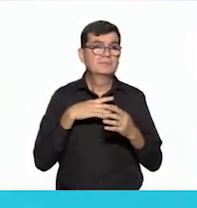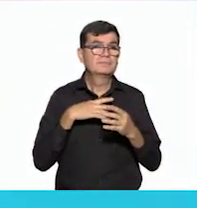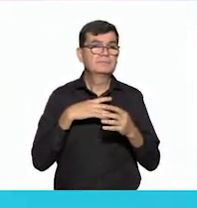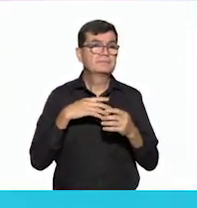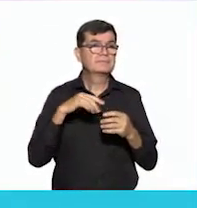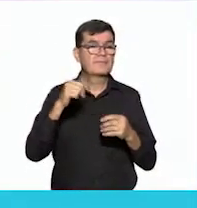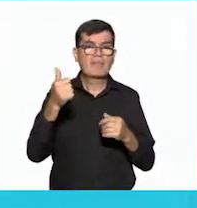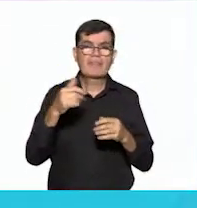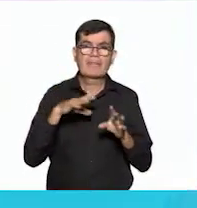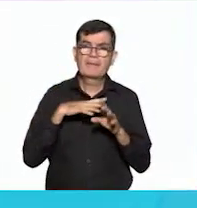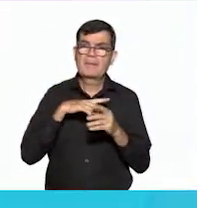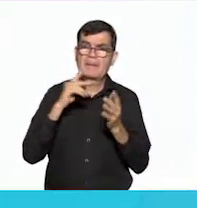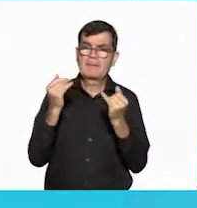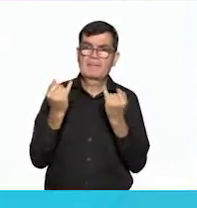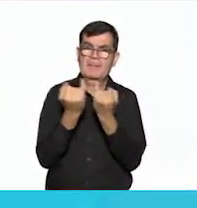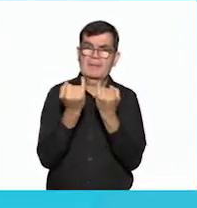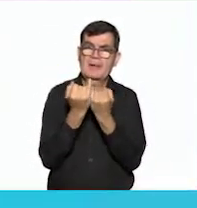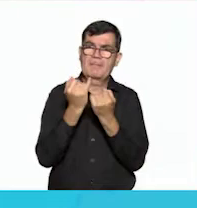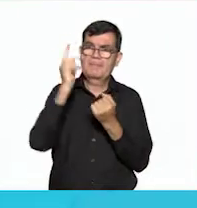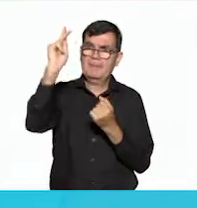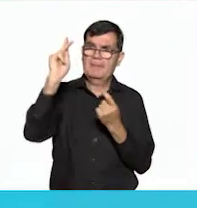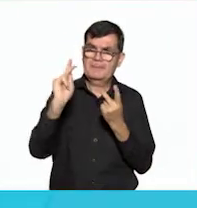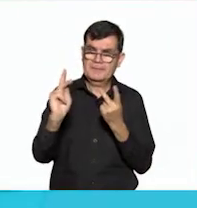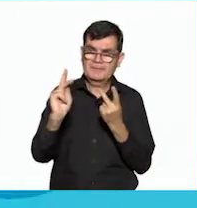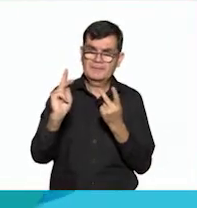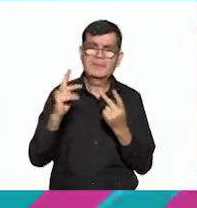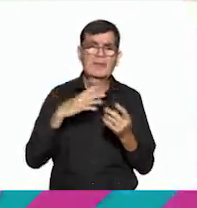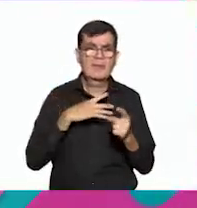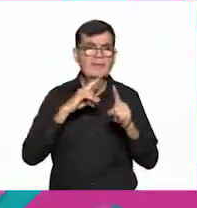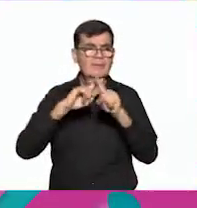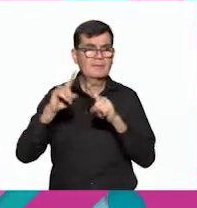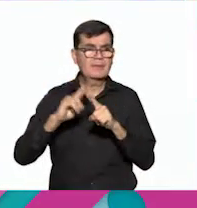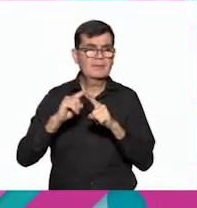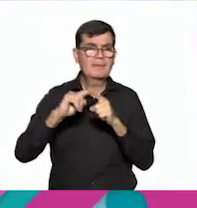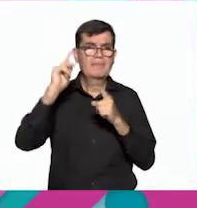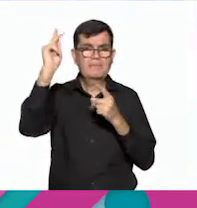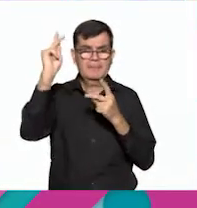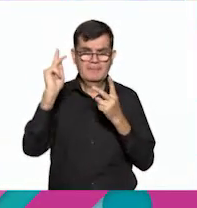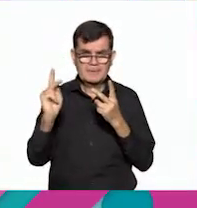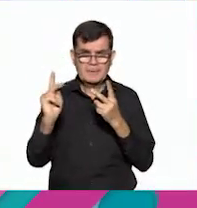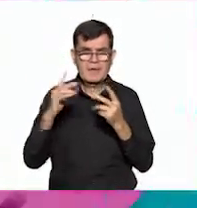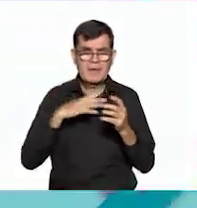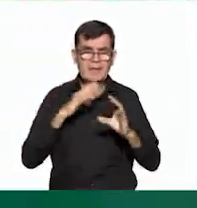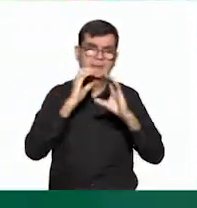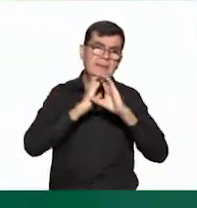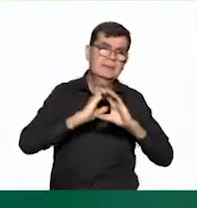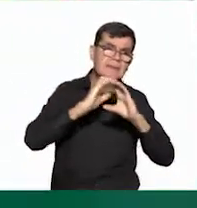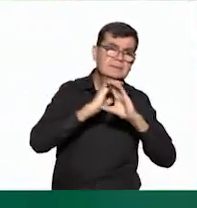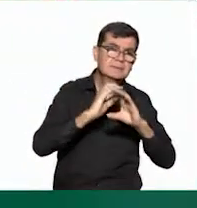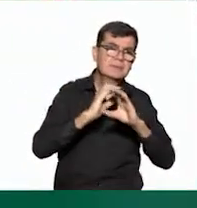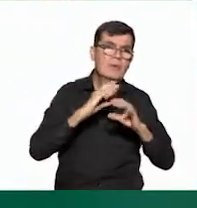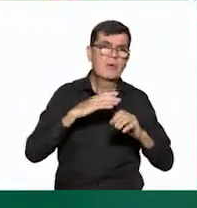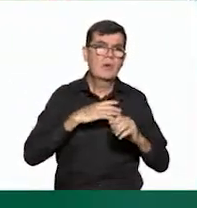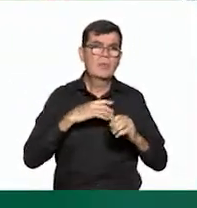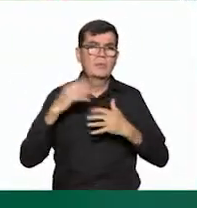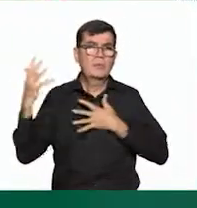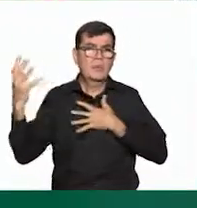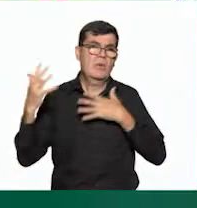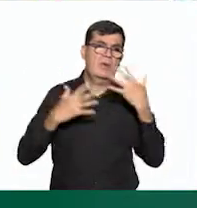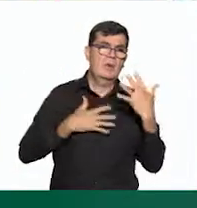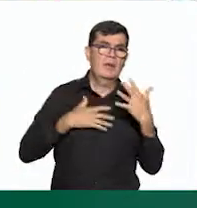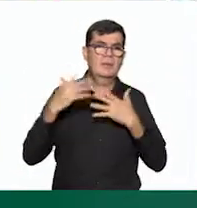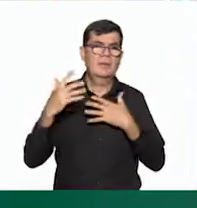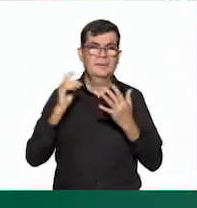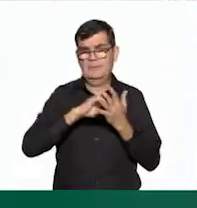algunas similitudes y también diferencias entre una canción y un poema. Claro, como